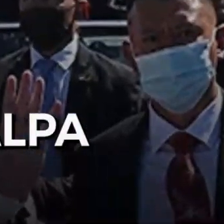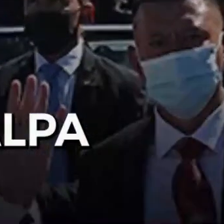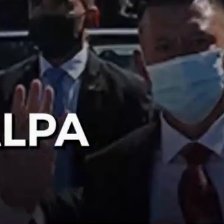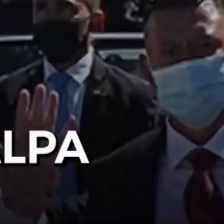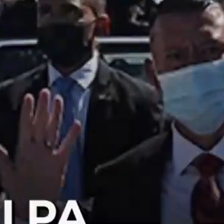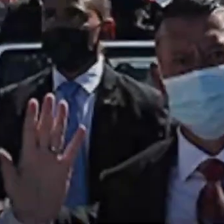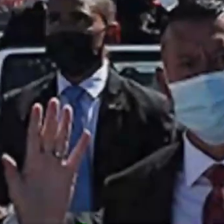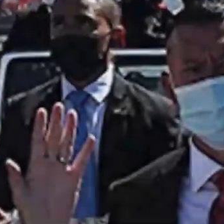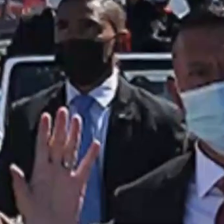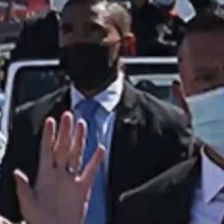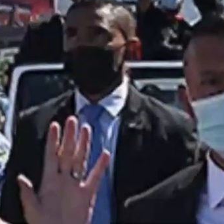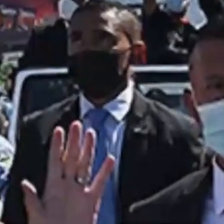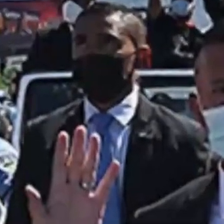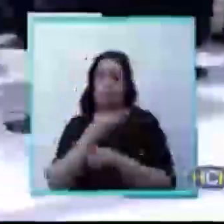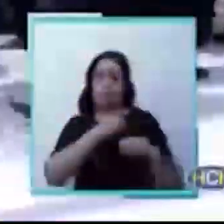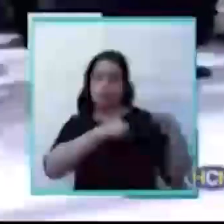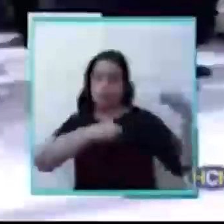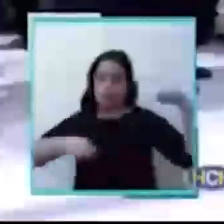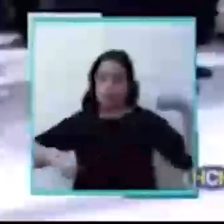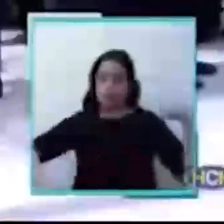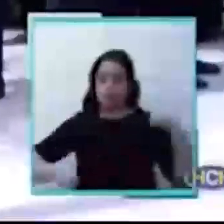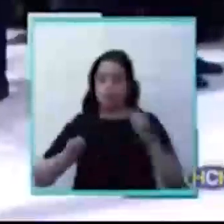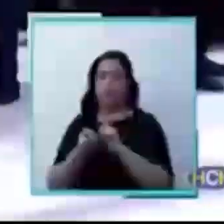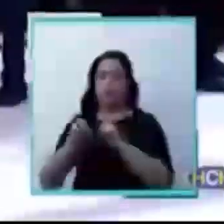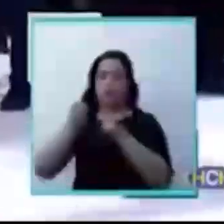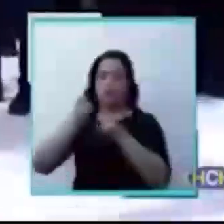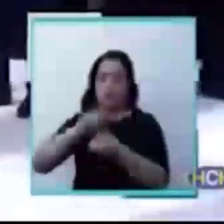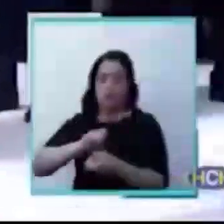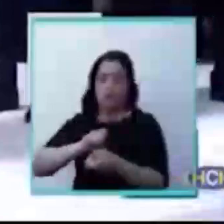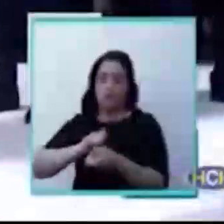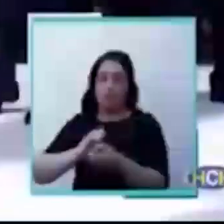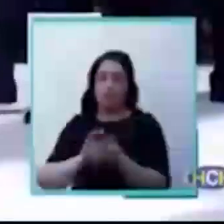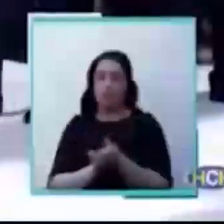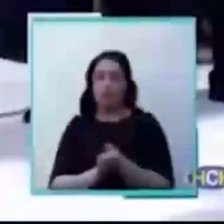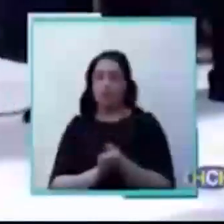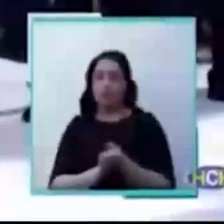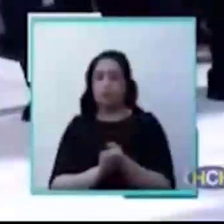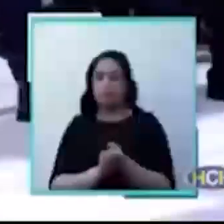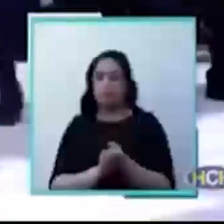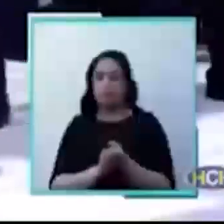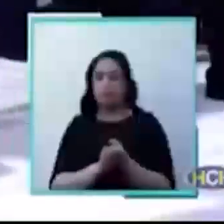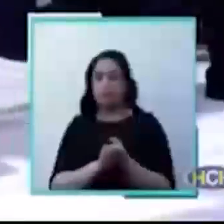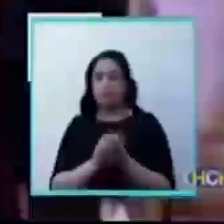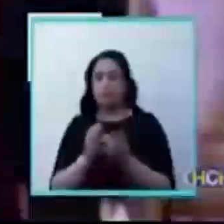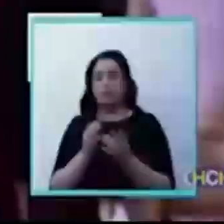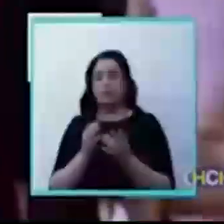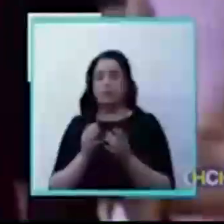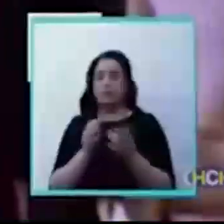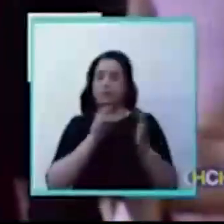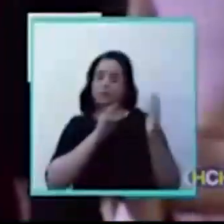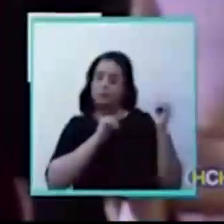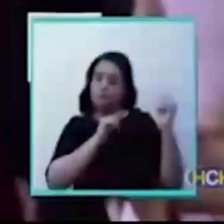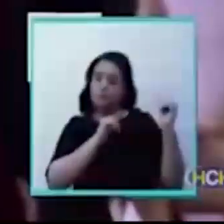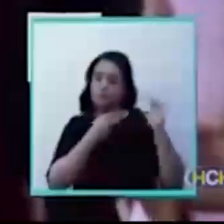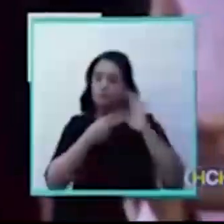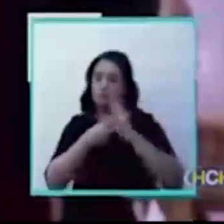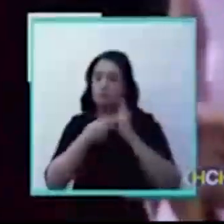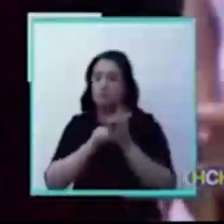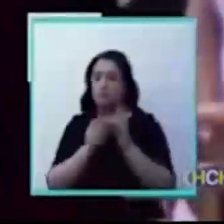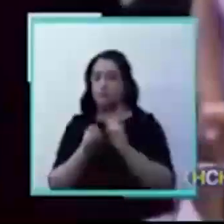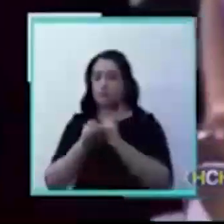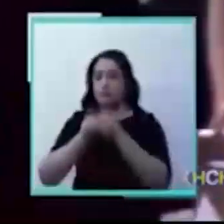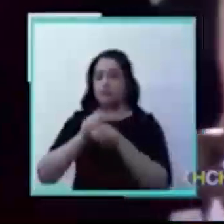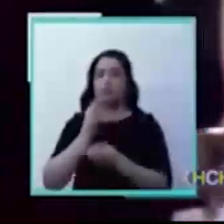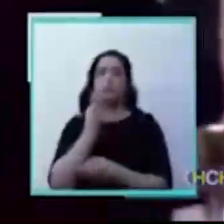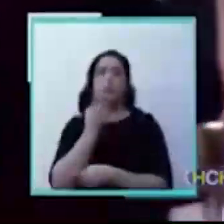jueves. Ahí, junto a la compañía de su esposo, Manuel Zelaya, asumió el poder, siendo la primera mujer en llegar a